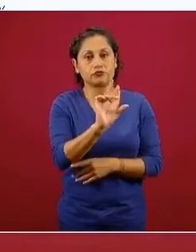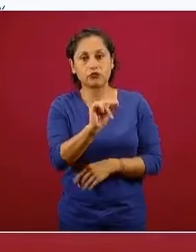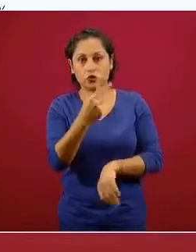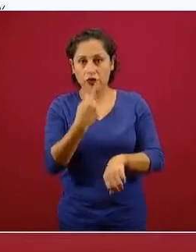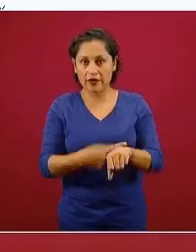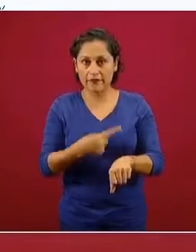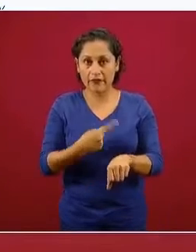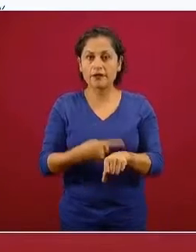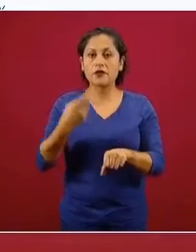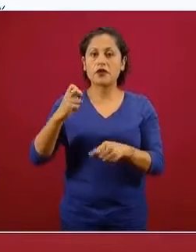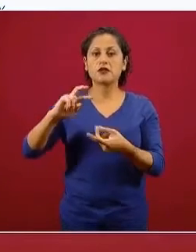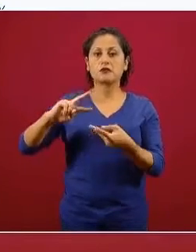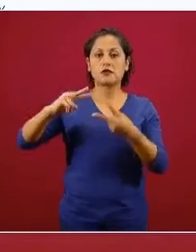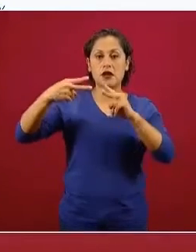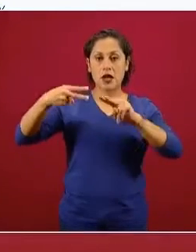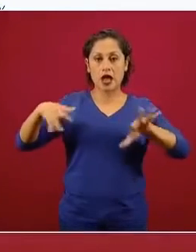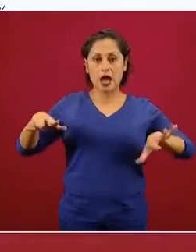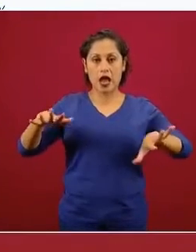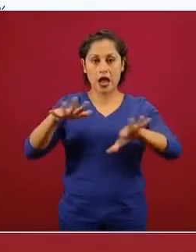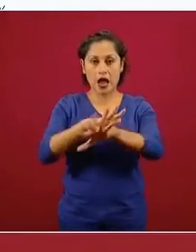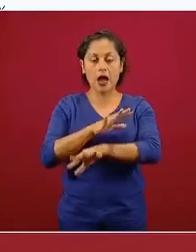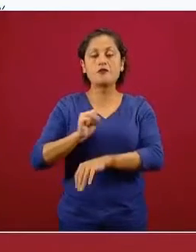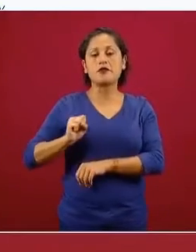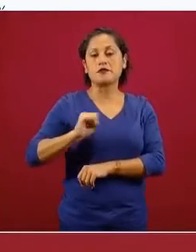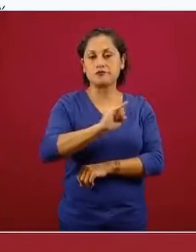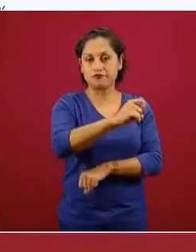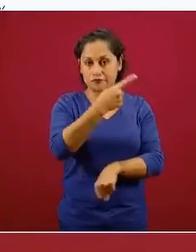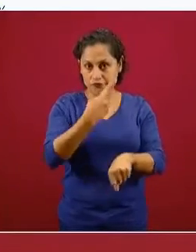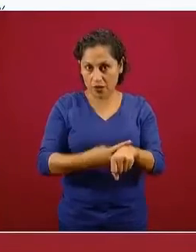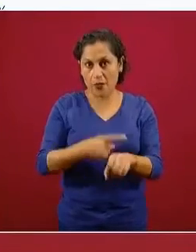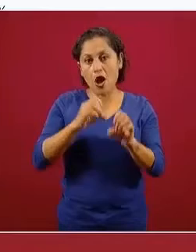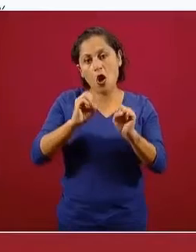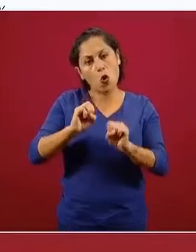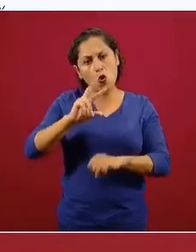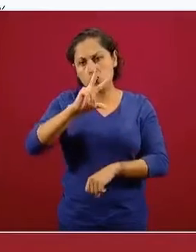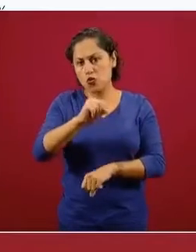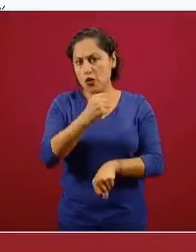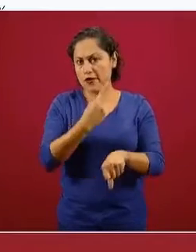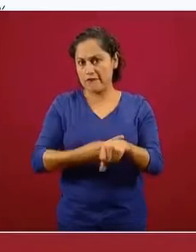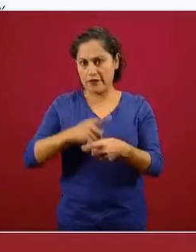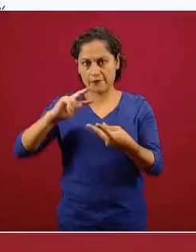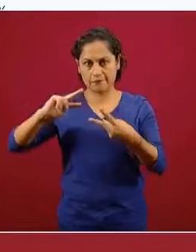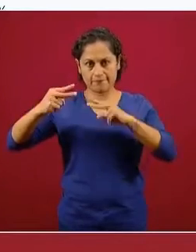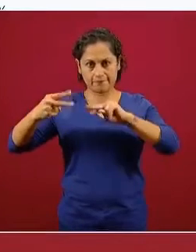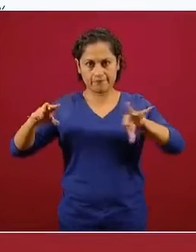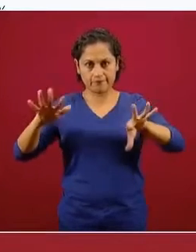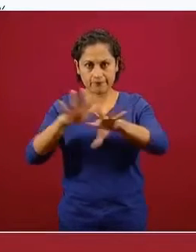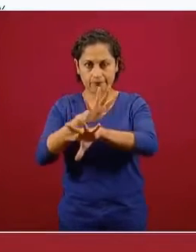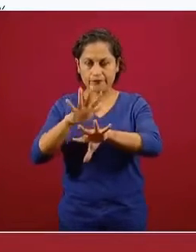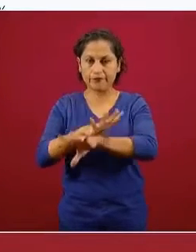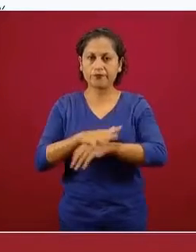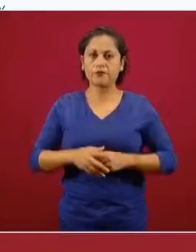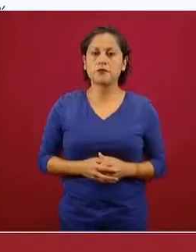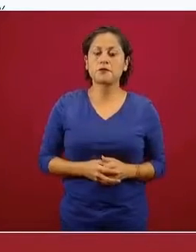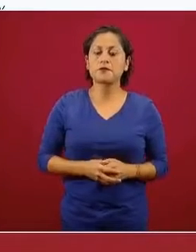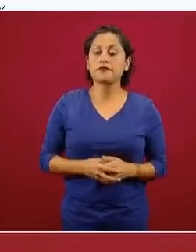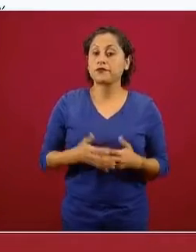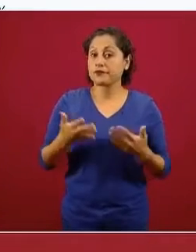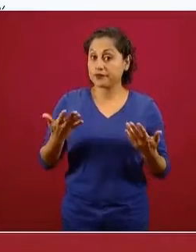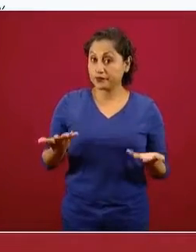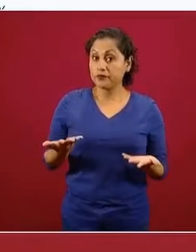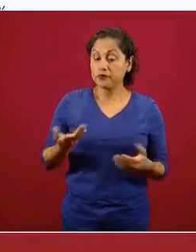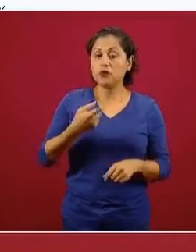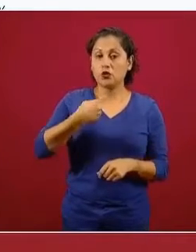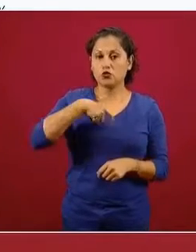de los confirmados o de los descartados, de los casos que resultaron negativos. Generalmente sabemos que mientras